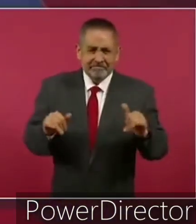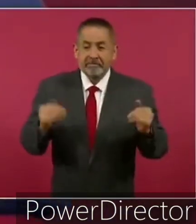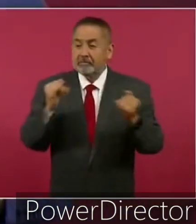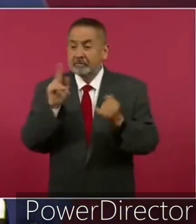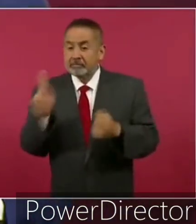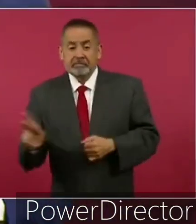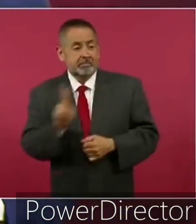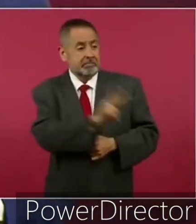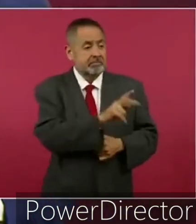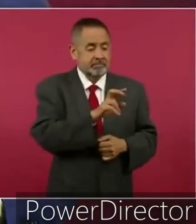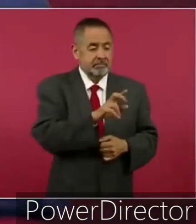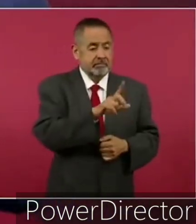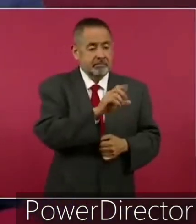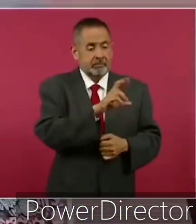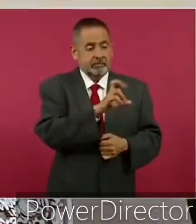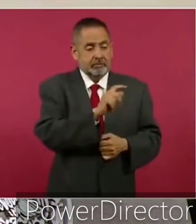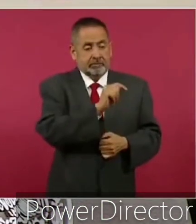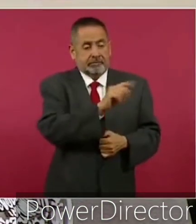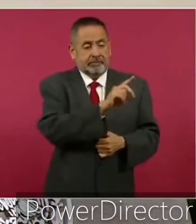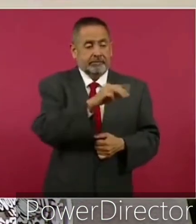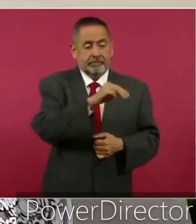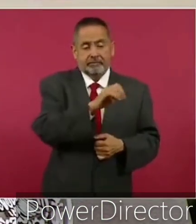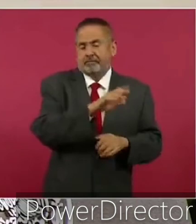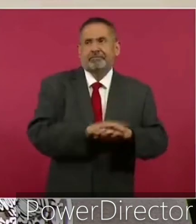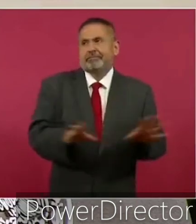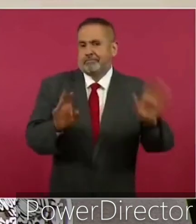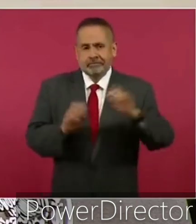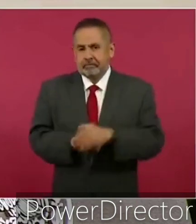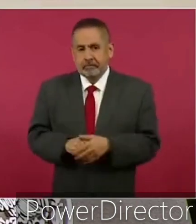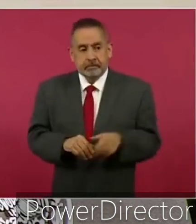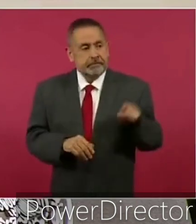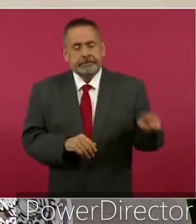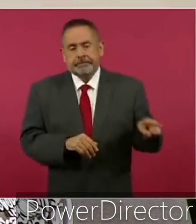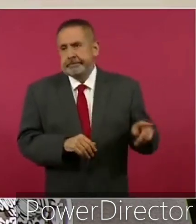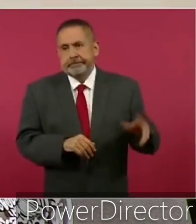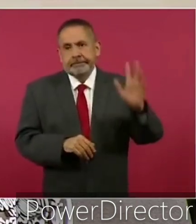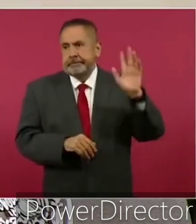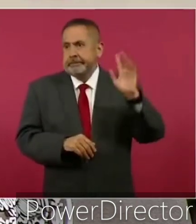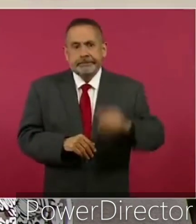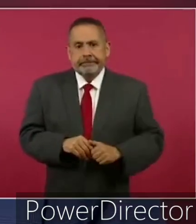Mola, que pues se ha dedicado